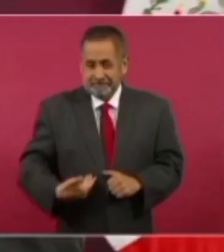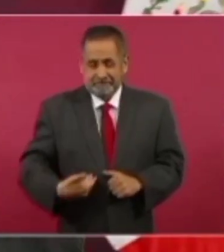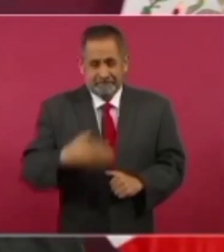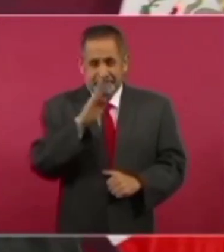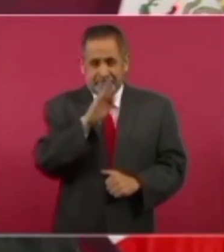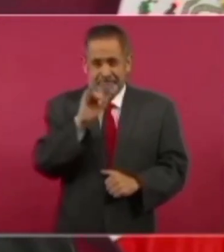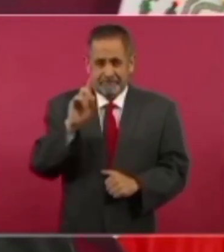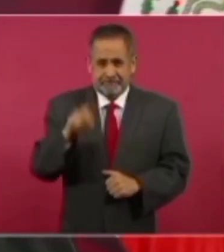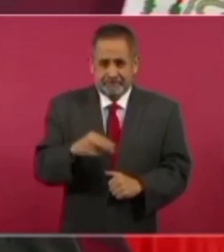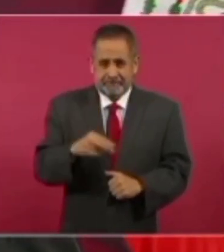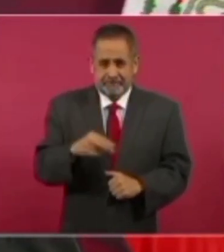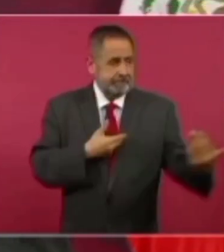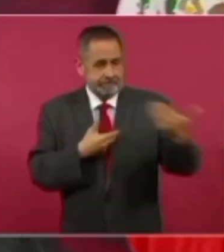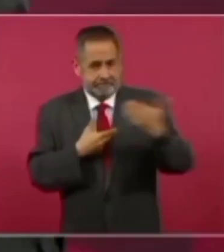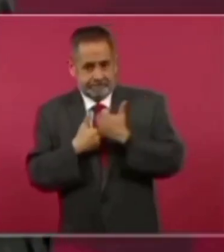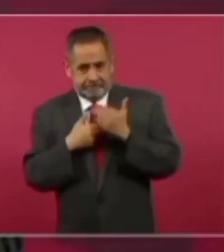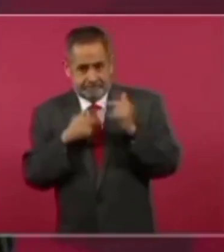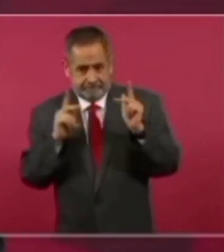comentaba yo